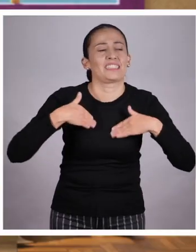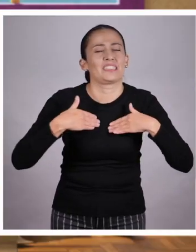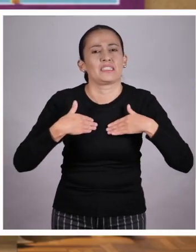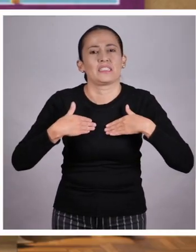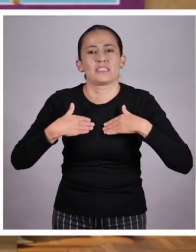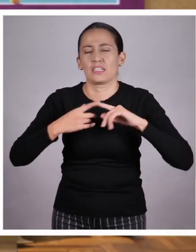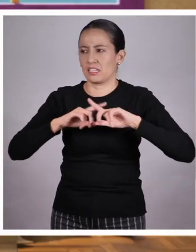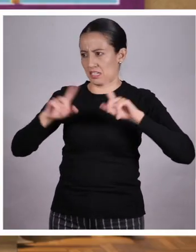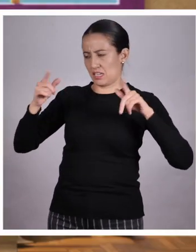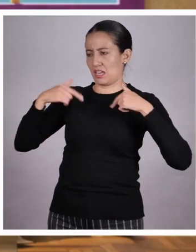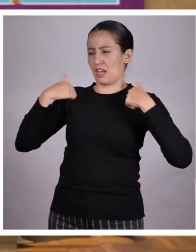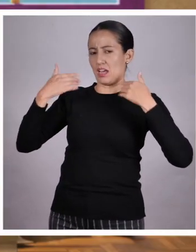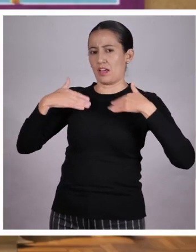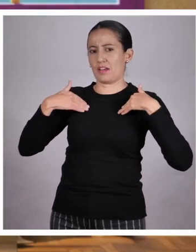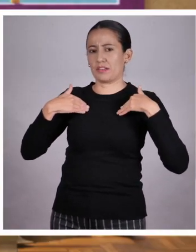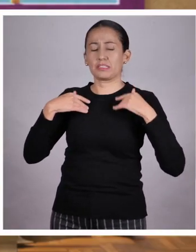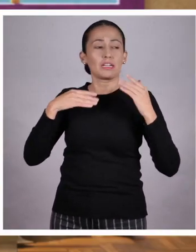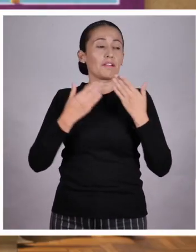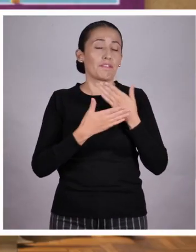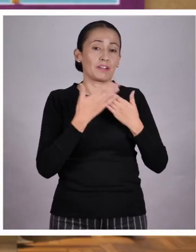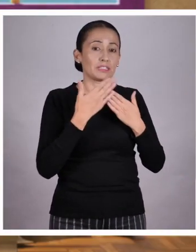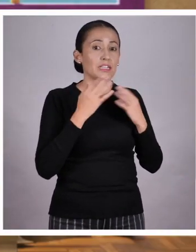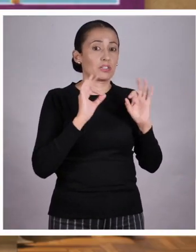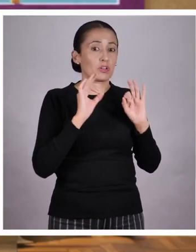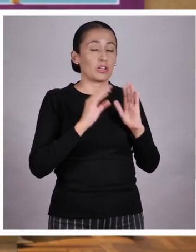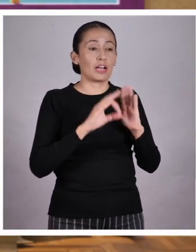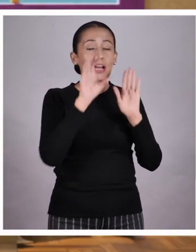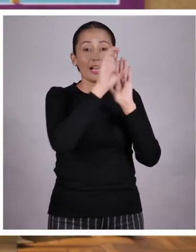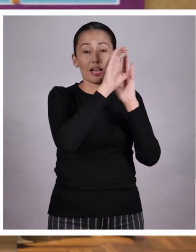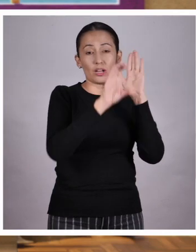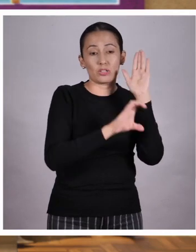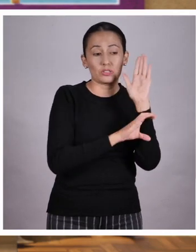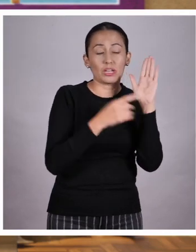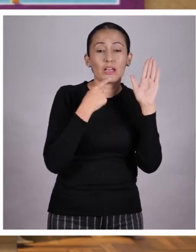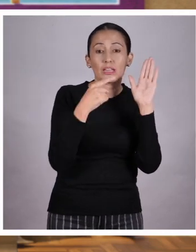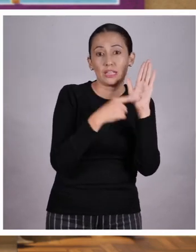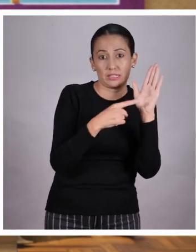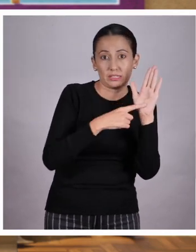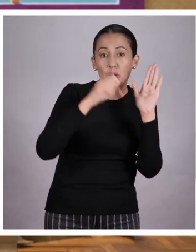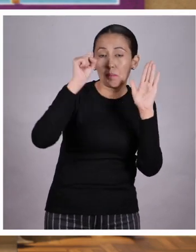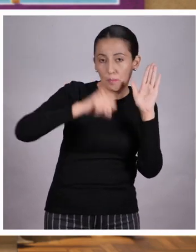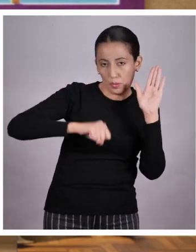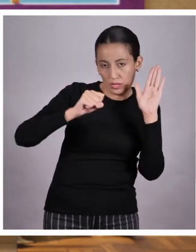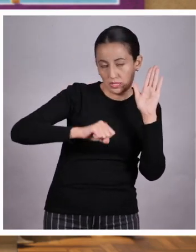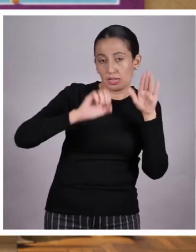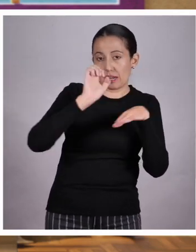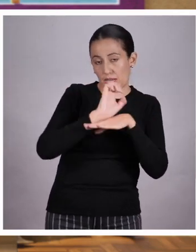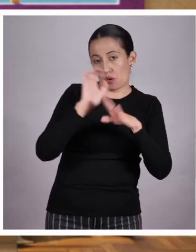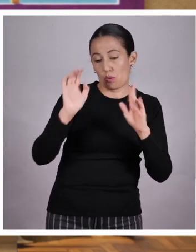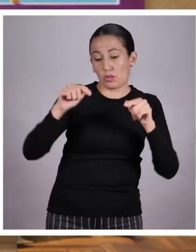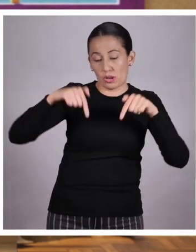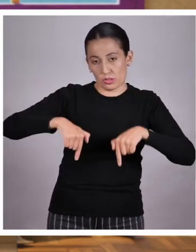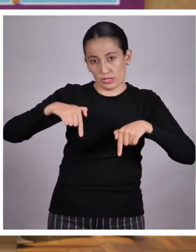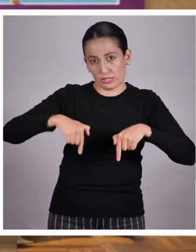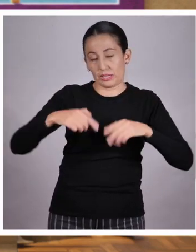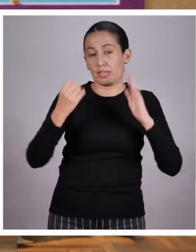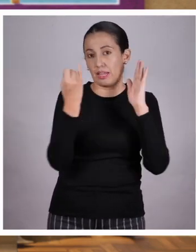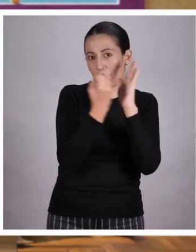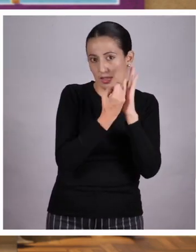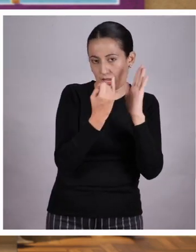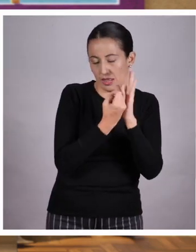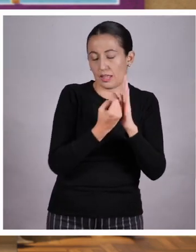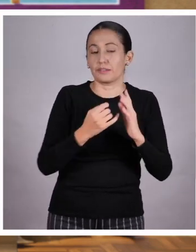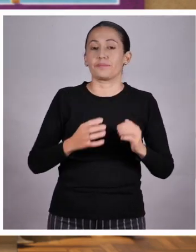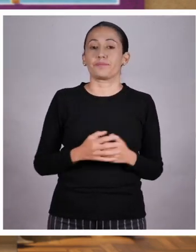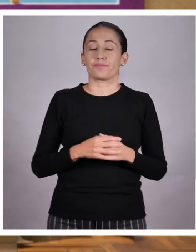fácil? Bueno, tampoco es así de fácil. En la Constitución del Ecuador dice que hay dos maneras de ser ciudadanos de este país. Y ciudadanas, por